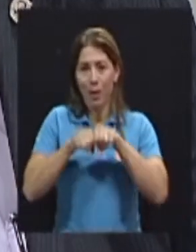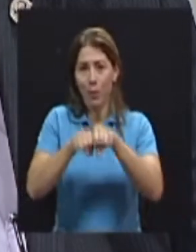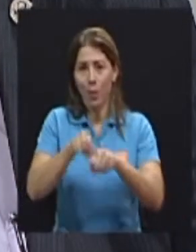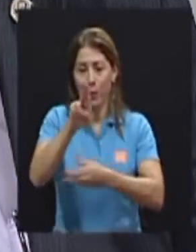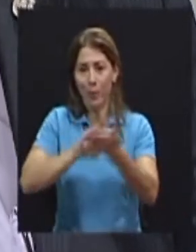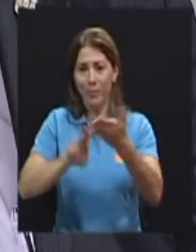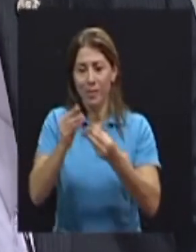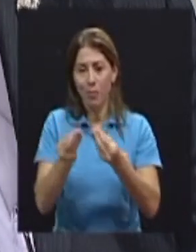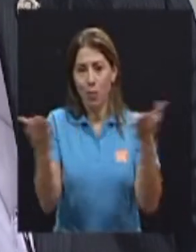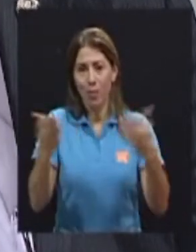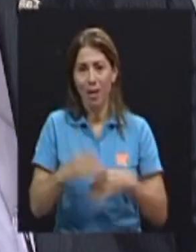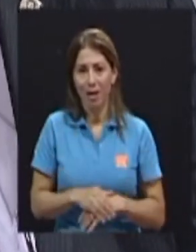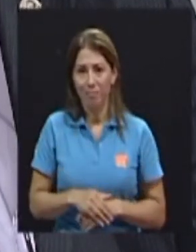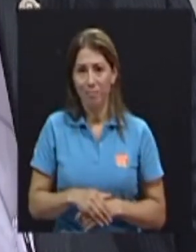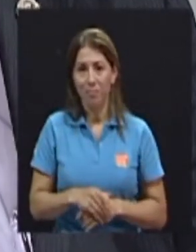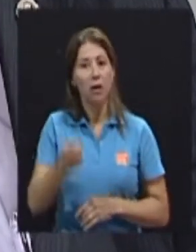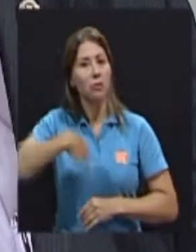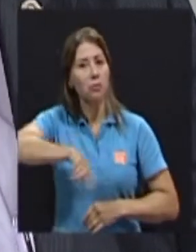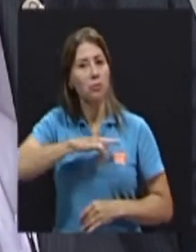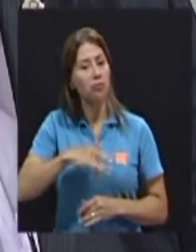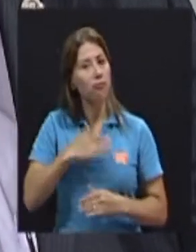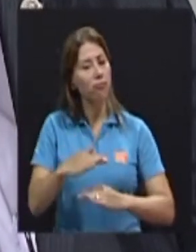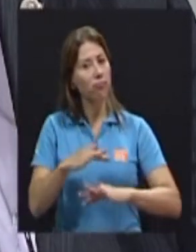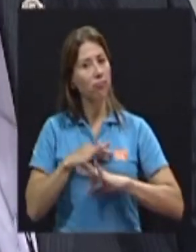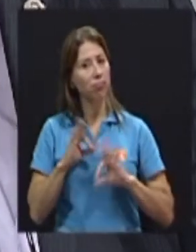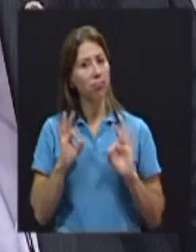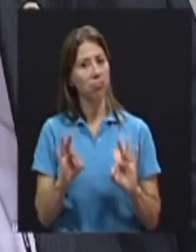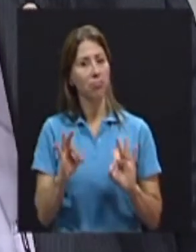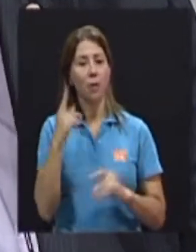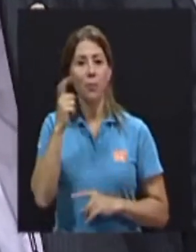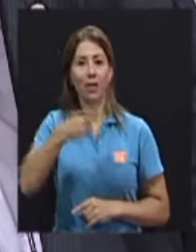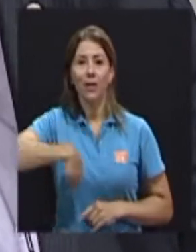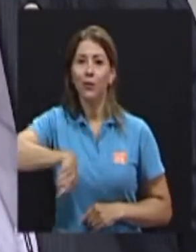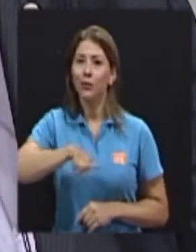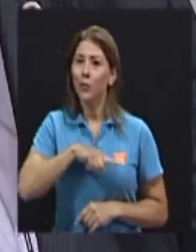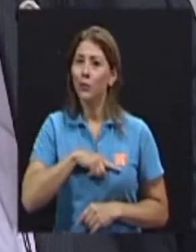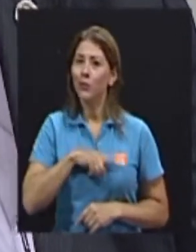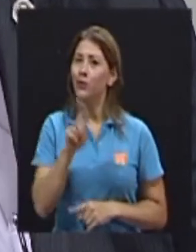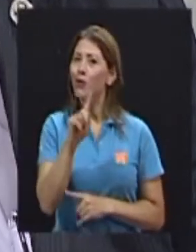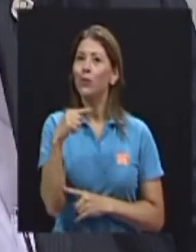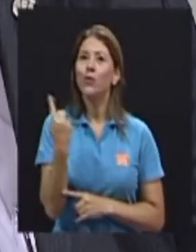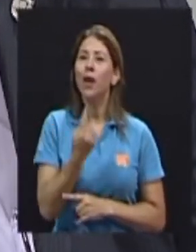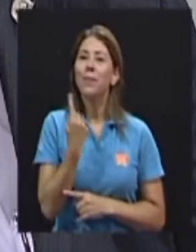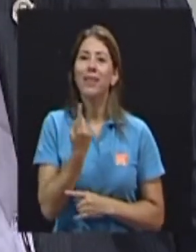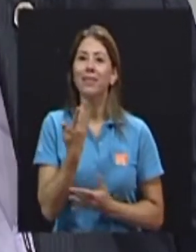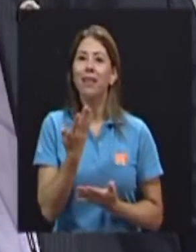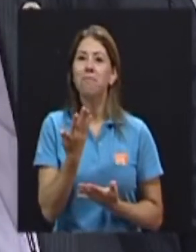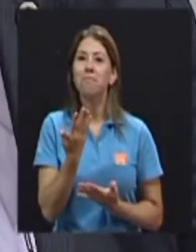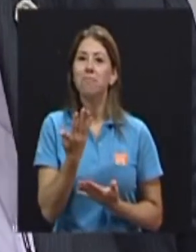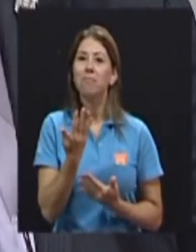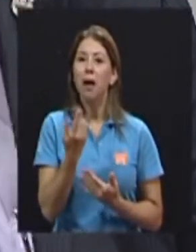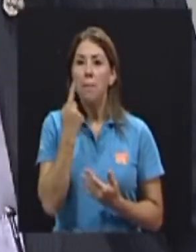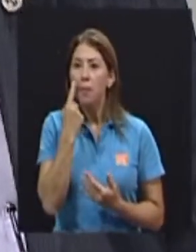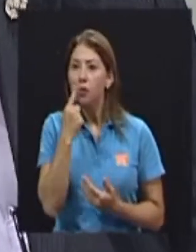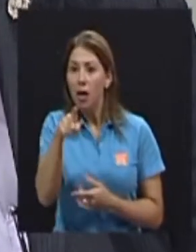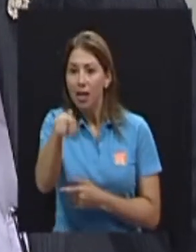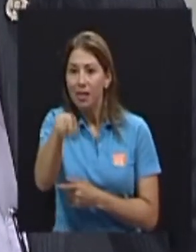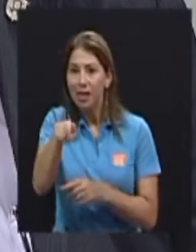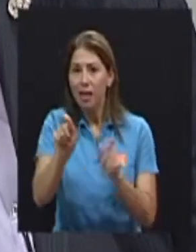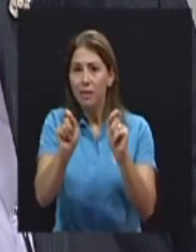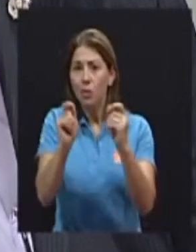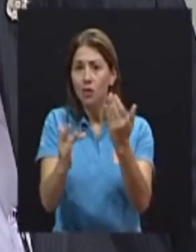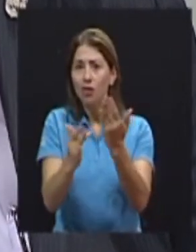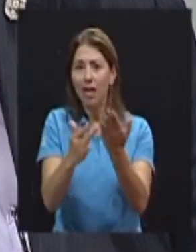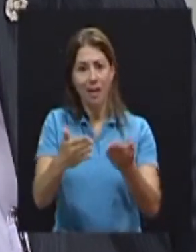universidad pública. Esto nos llena de satisfacción porque estamos no solamente satisfaciendo, lo sentimos así, las necesidades de educación técnica que el país